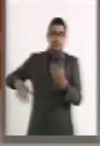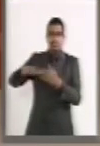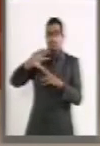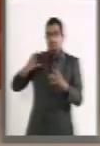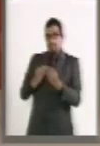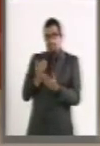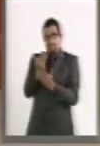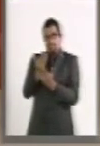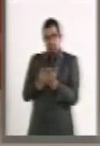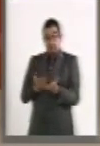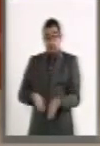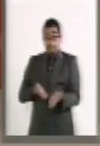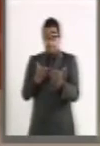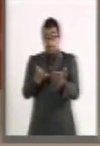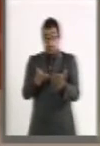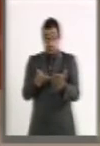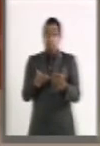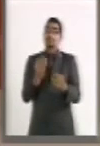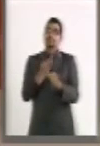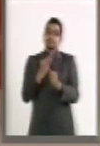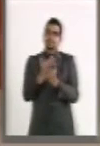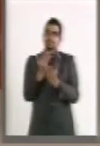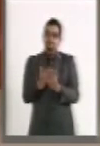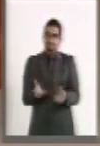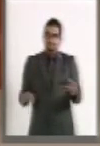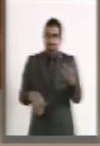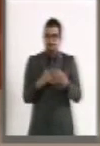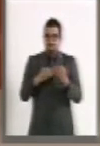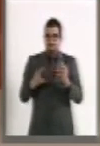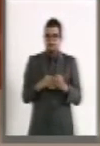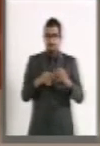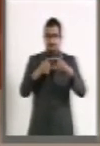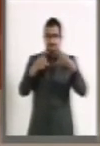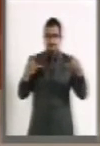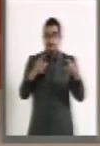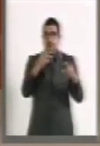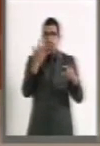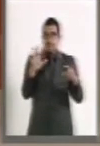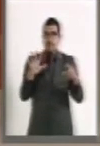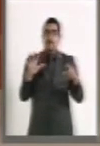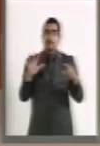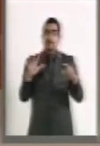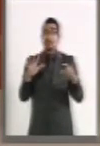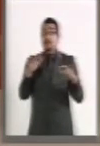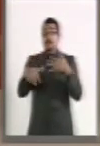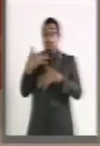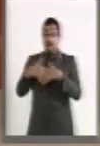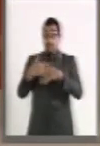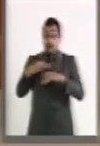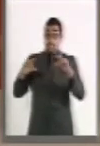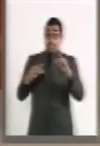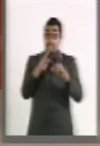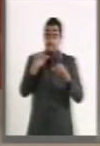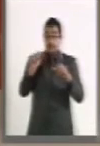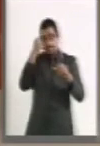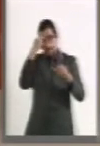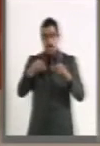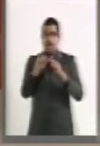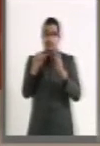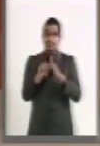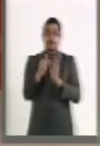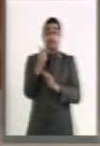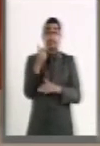Es así que en esta propuesta de decreto se adiciona la fracción 15 bis al artículo 7, así como